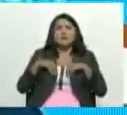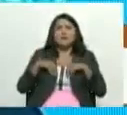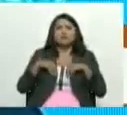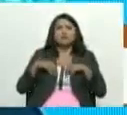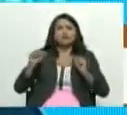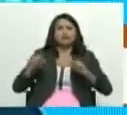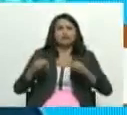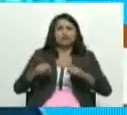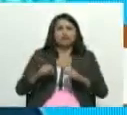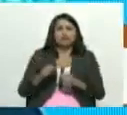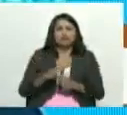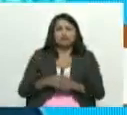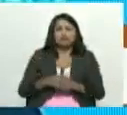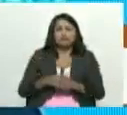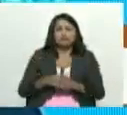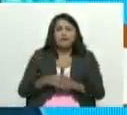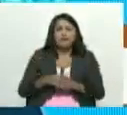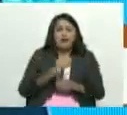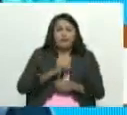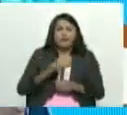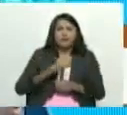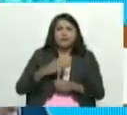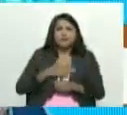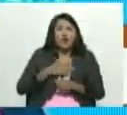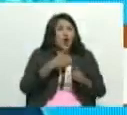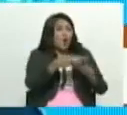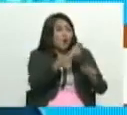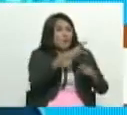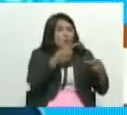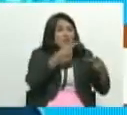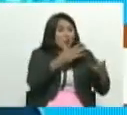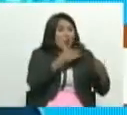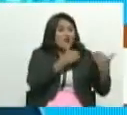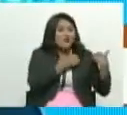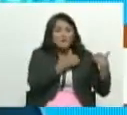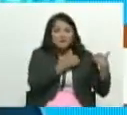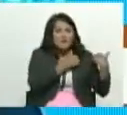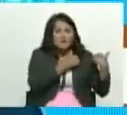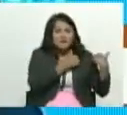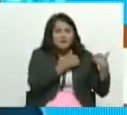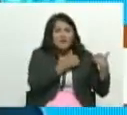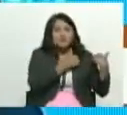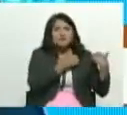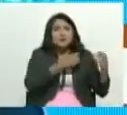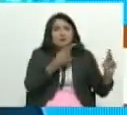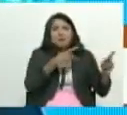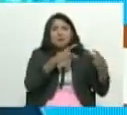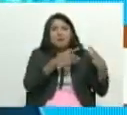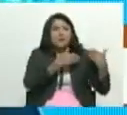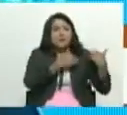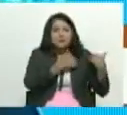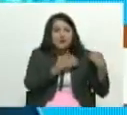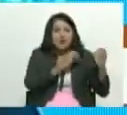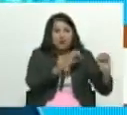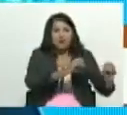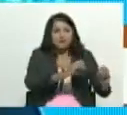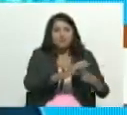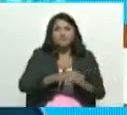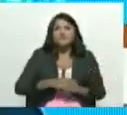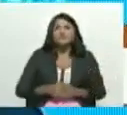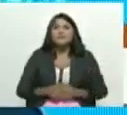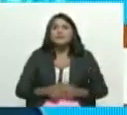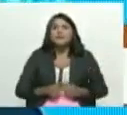como característico universal la total irresponsabilidad y la total evasión de los actos en segundo lugar porque